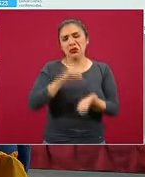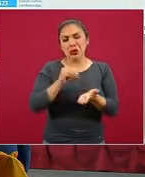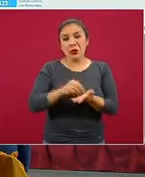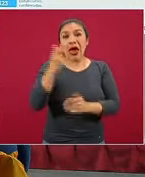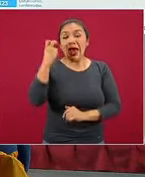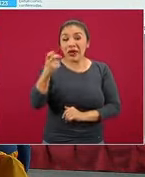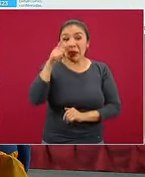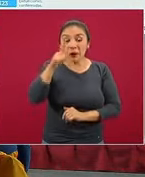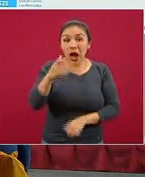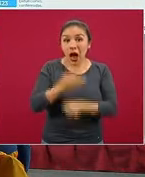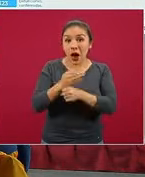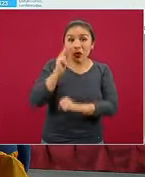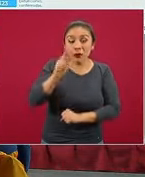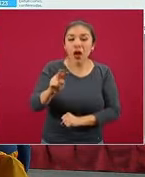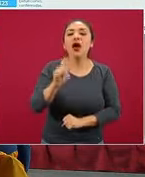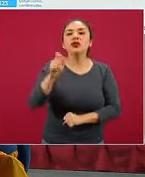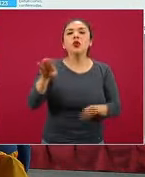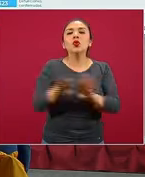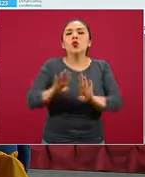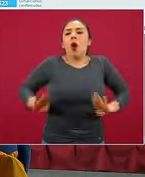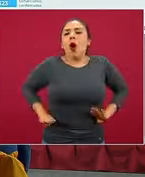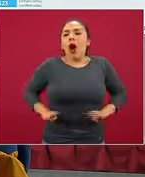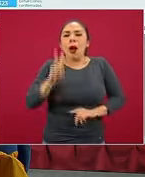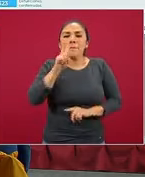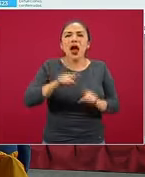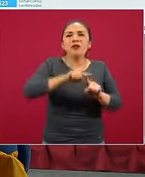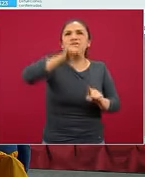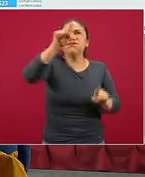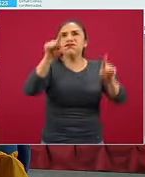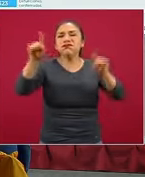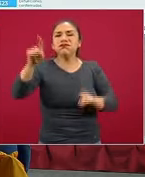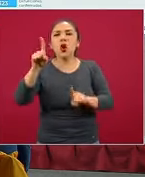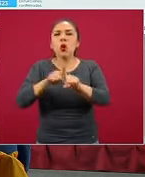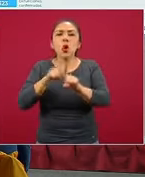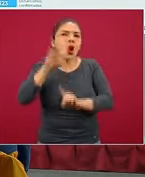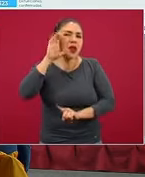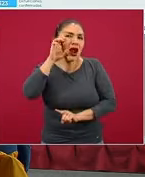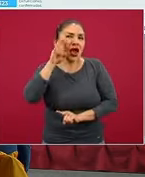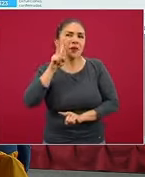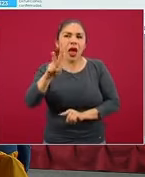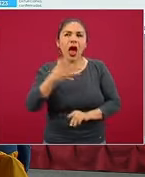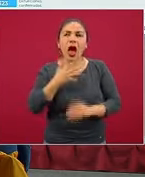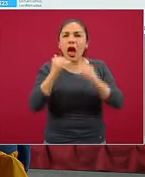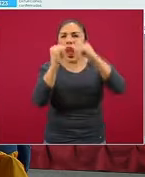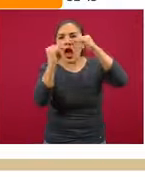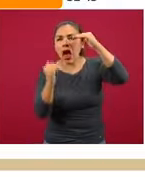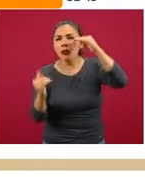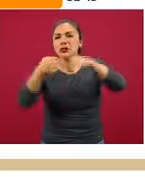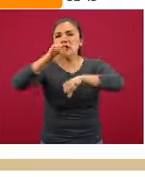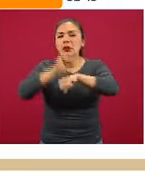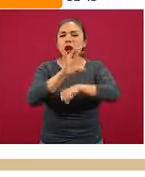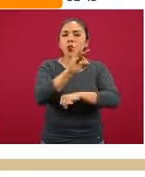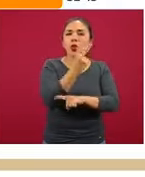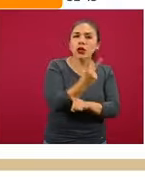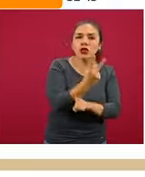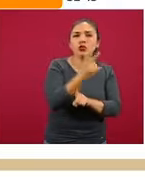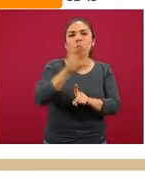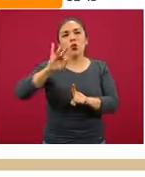precisamente lo que podemos ver en el comportamiento de la línea naranja y esa caída que tenemos entre la semana 42